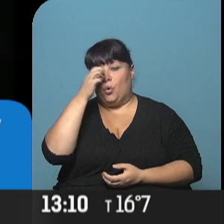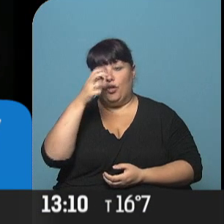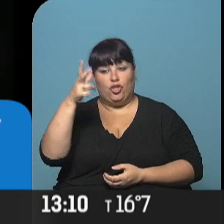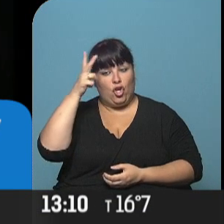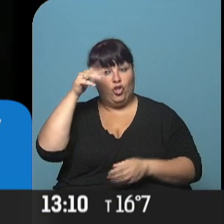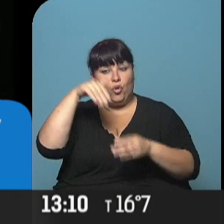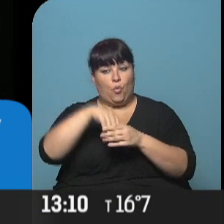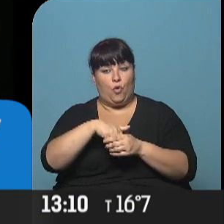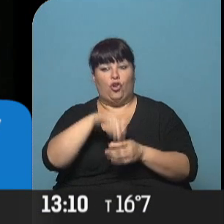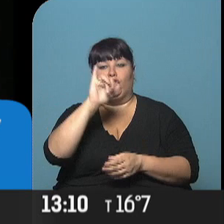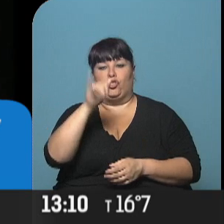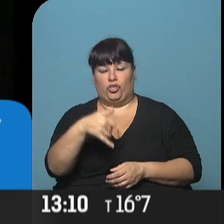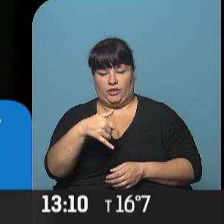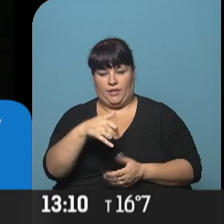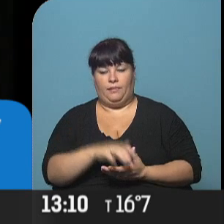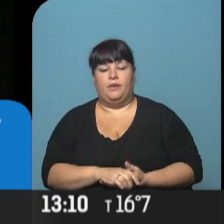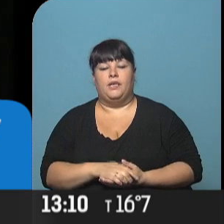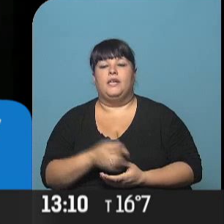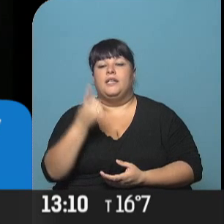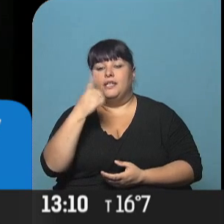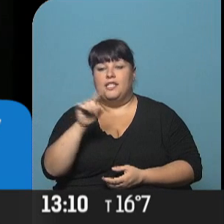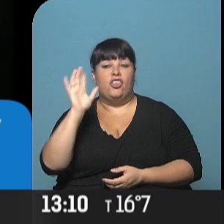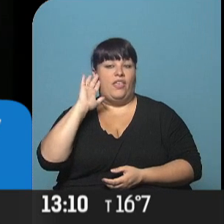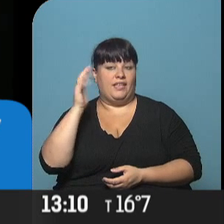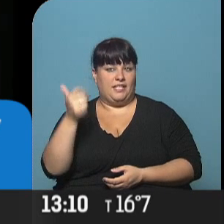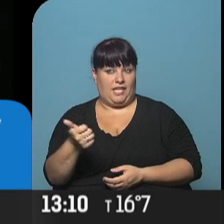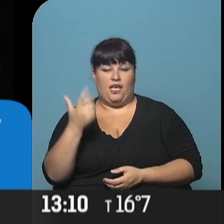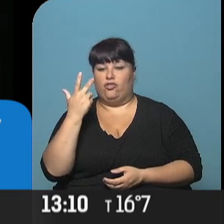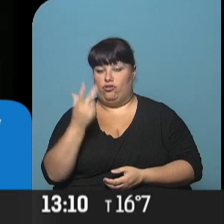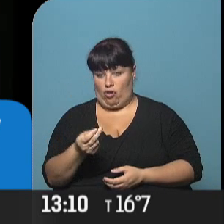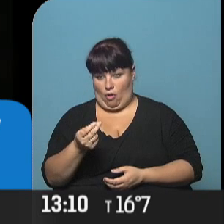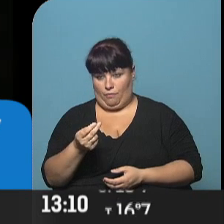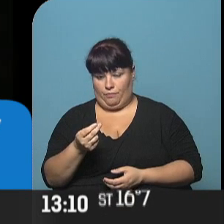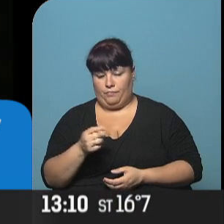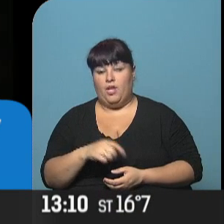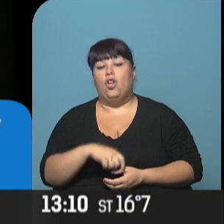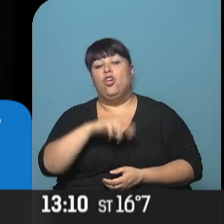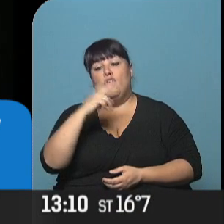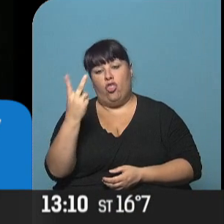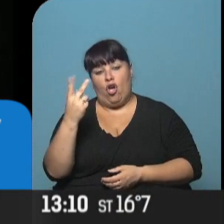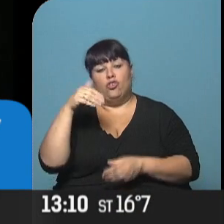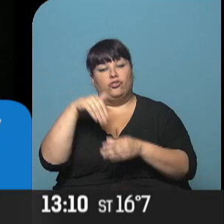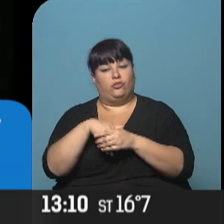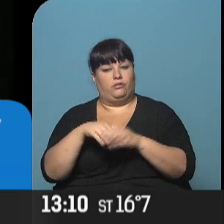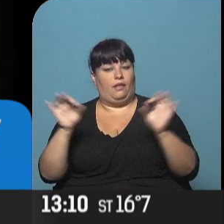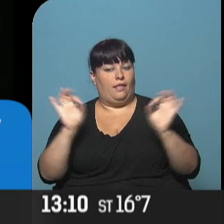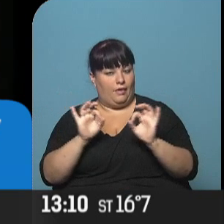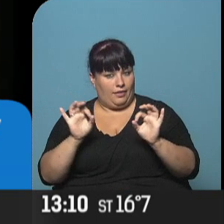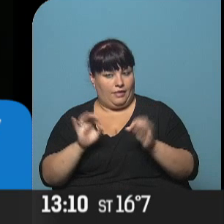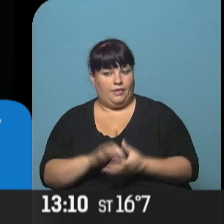128 votos fueron afirmativos, 116 negativos y hubo